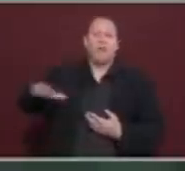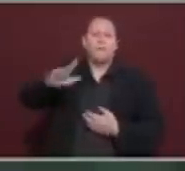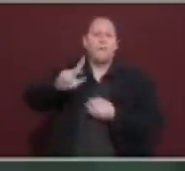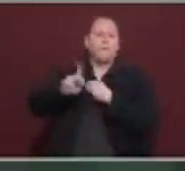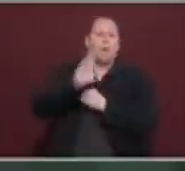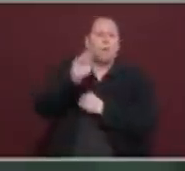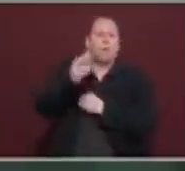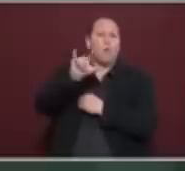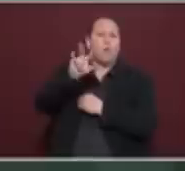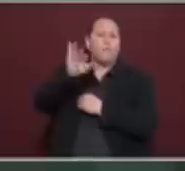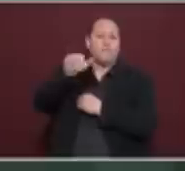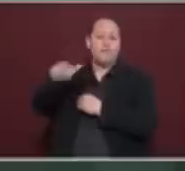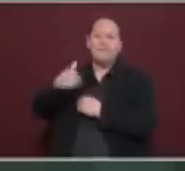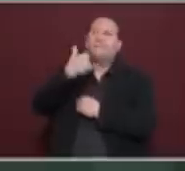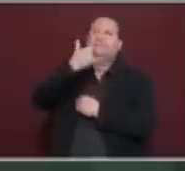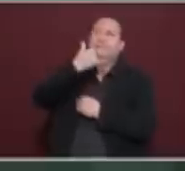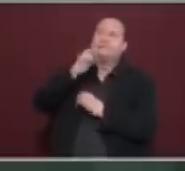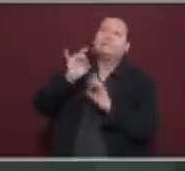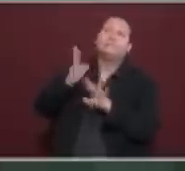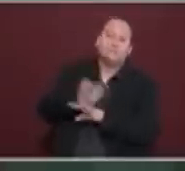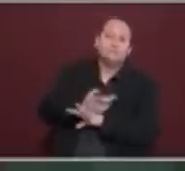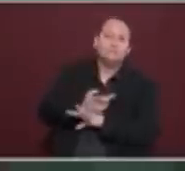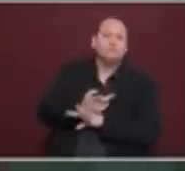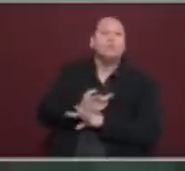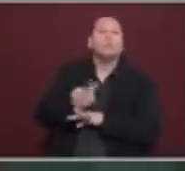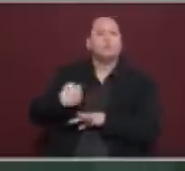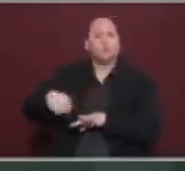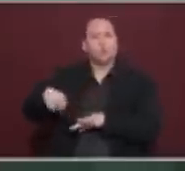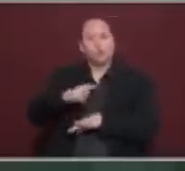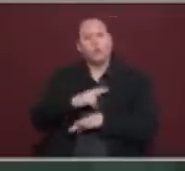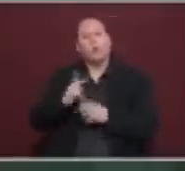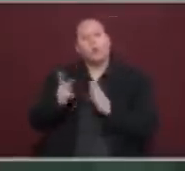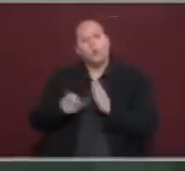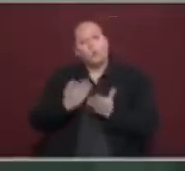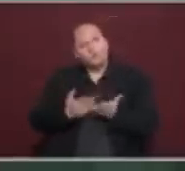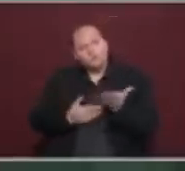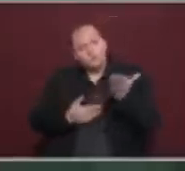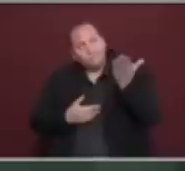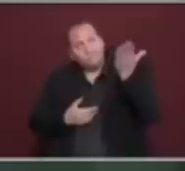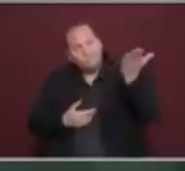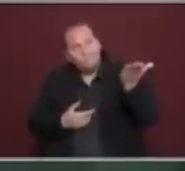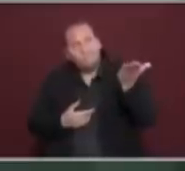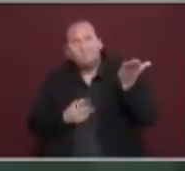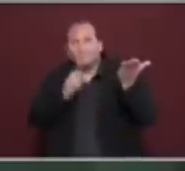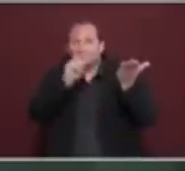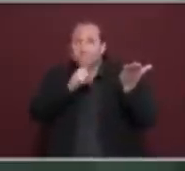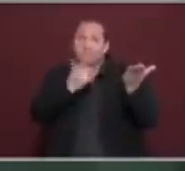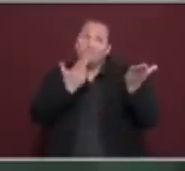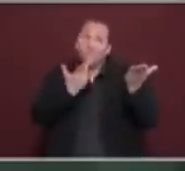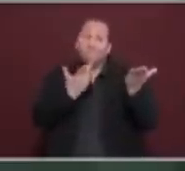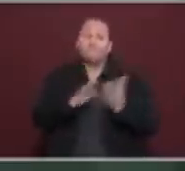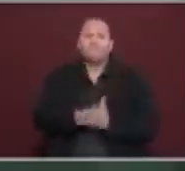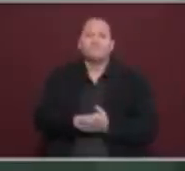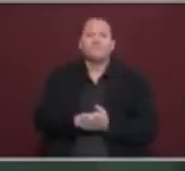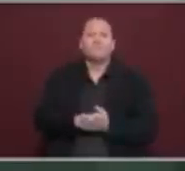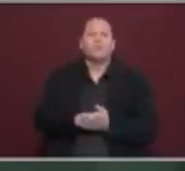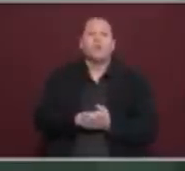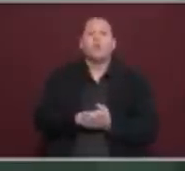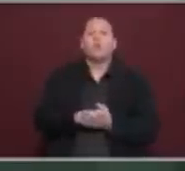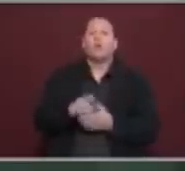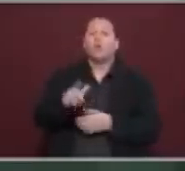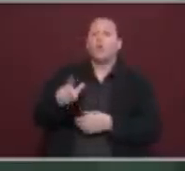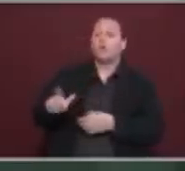estamos solicitando es lo mismo a los pueblos originarios